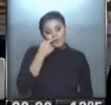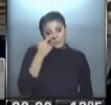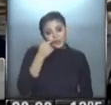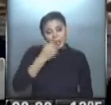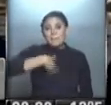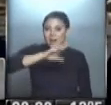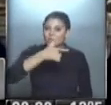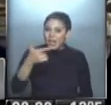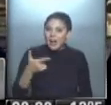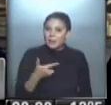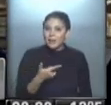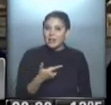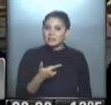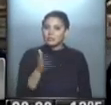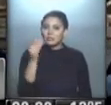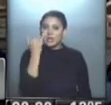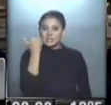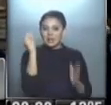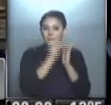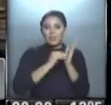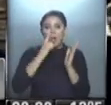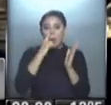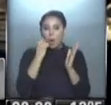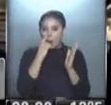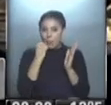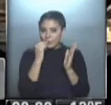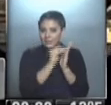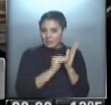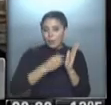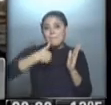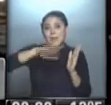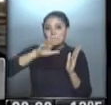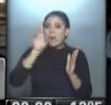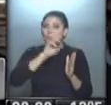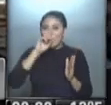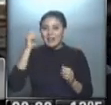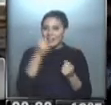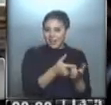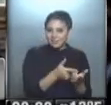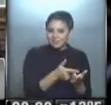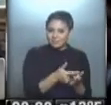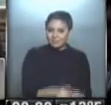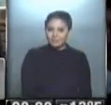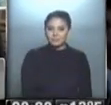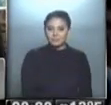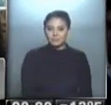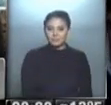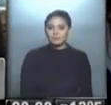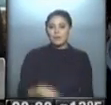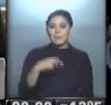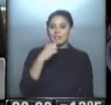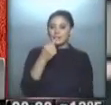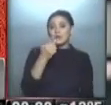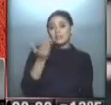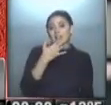que la mayoría de las armas están registradas por hombres pero la mayoría de las personas que entregan sus mujeres bueno y se habla